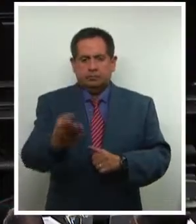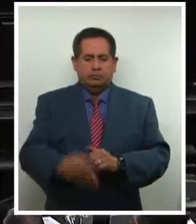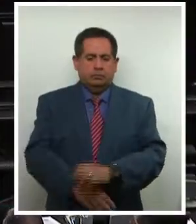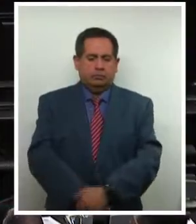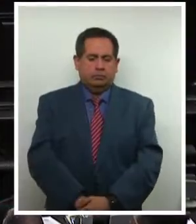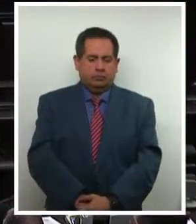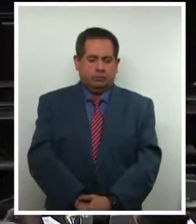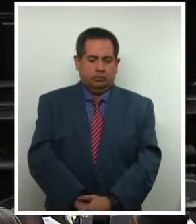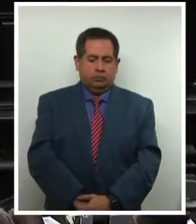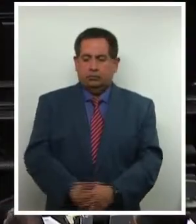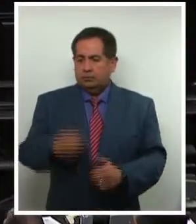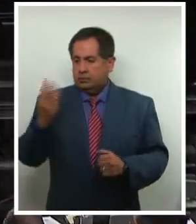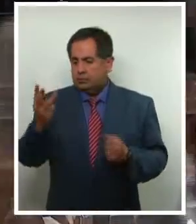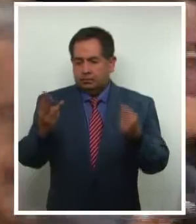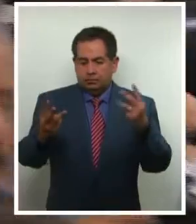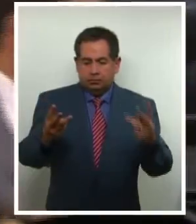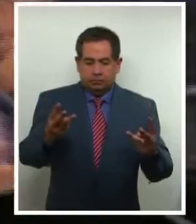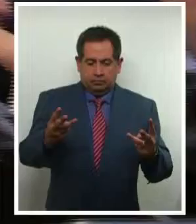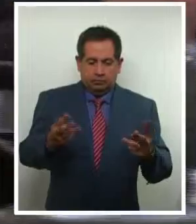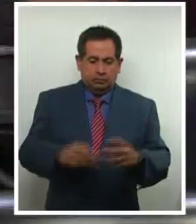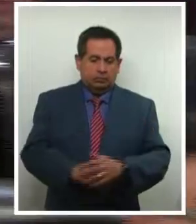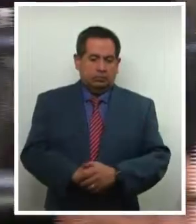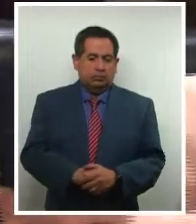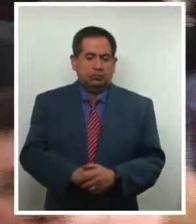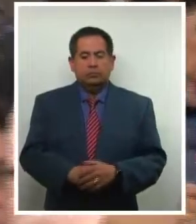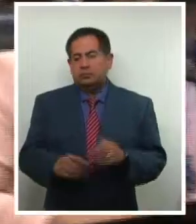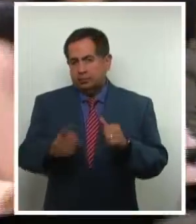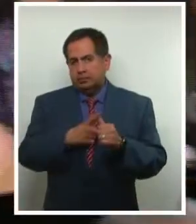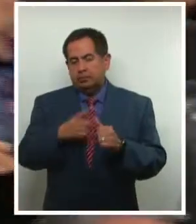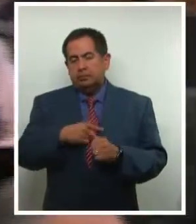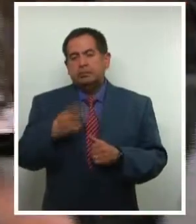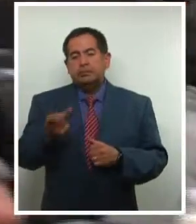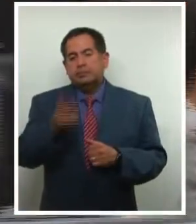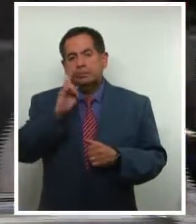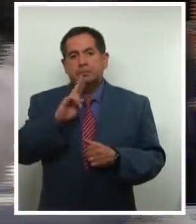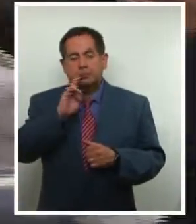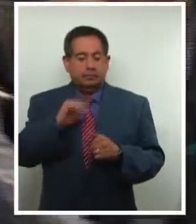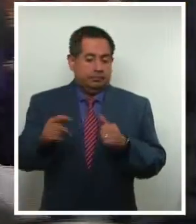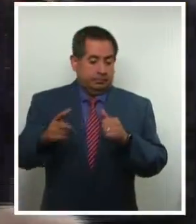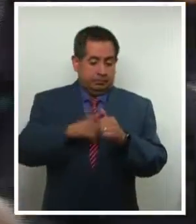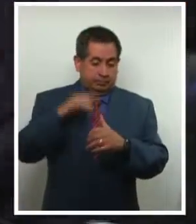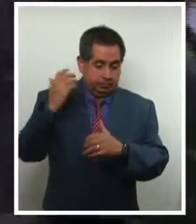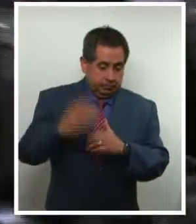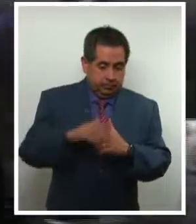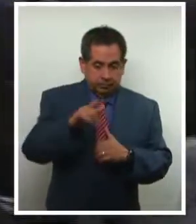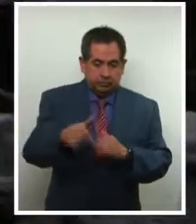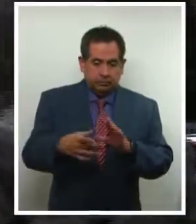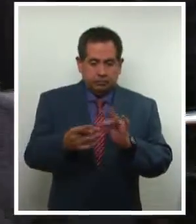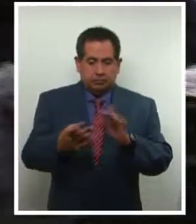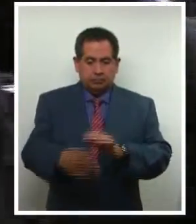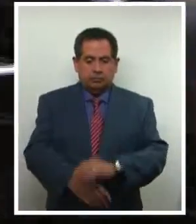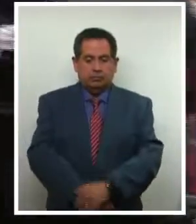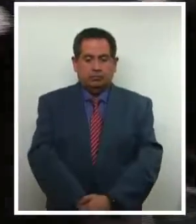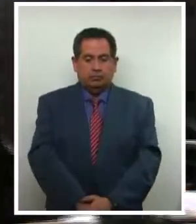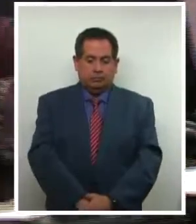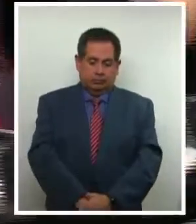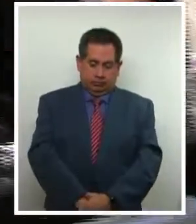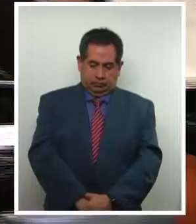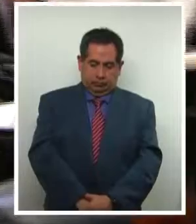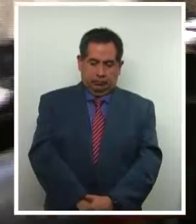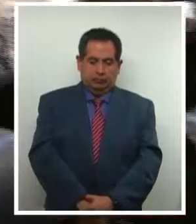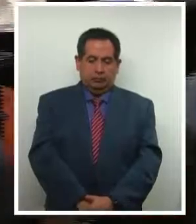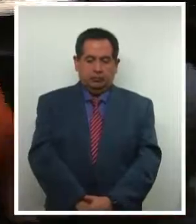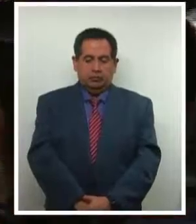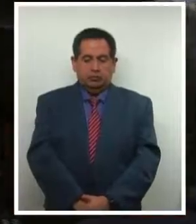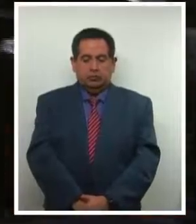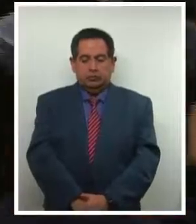Porque ya hablaron los 6, sería el sexto orador, consultaríamos si ya está suficientemente discutido. Habrá que